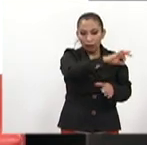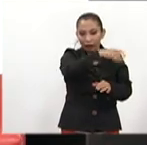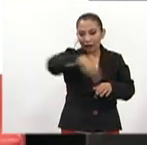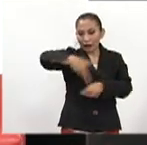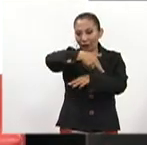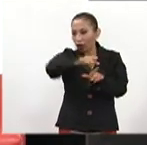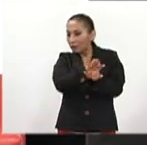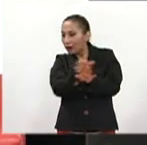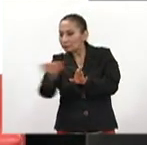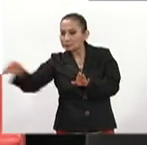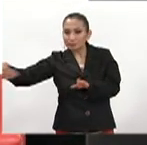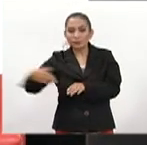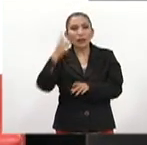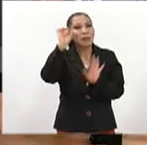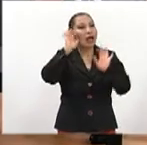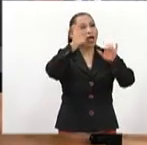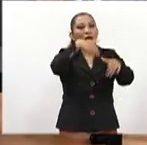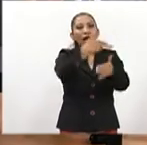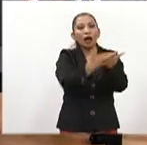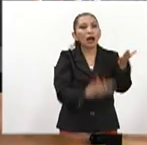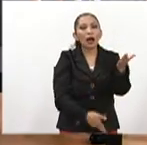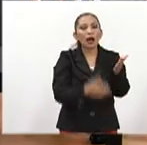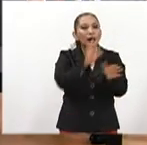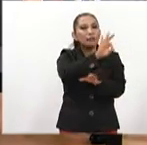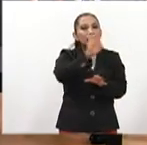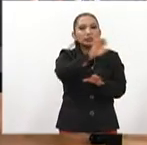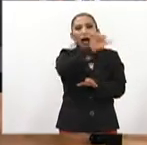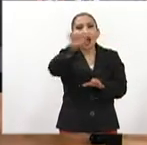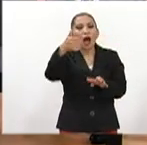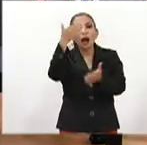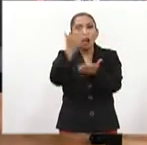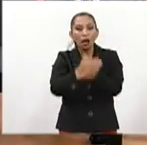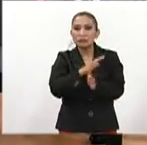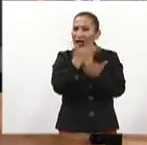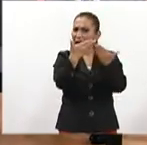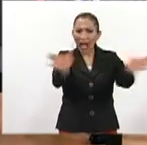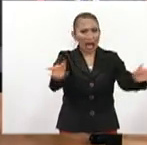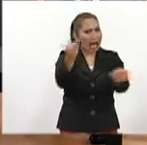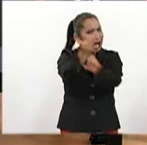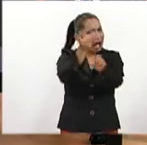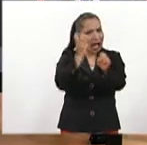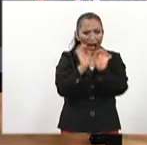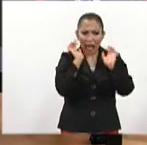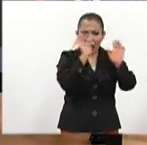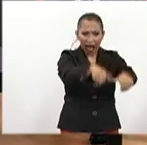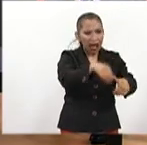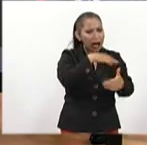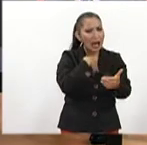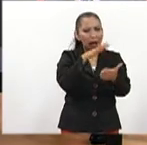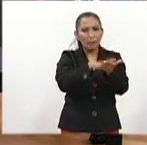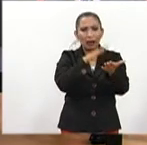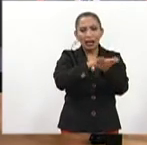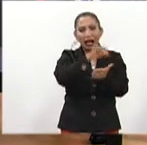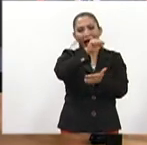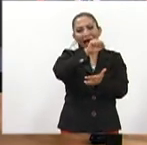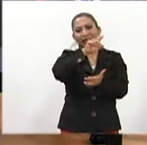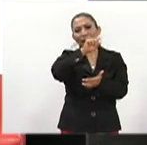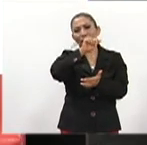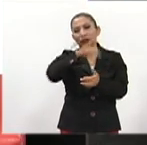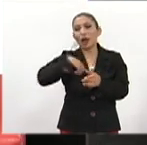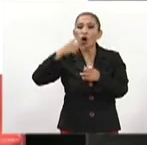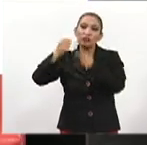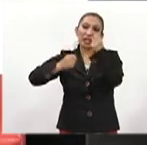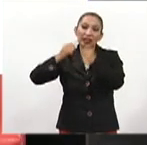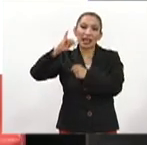el Paseo de la Reforma. Y perfecto. Para inscribirse, perdón, ¿es de qué fecha a qué fecha? ¿Cuándo se cierran? Ya están abiertas las inscripciones en la página de AS Deporte y en las tiendas